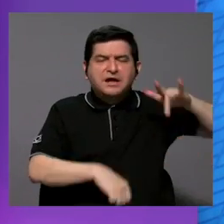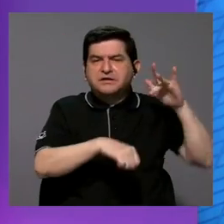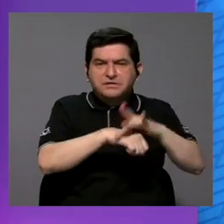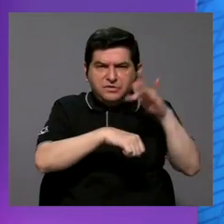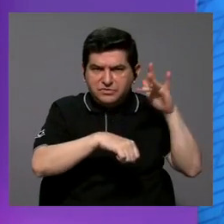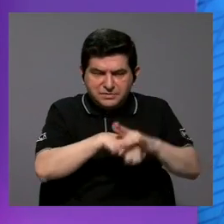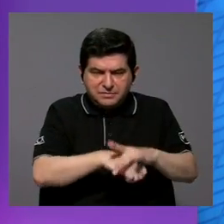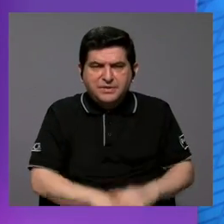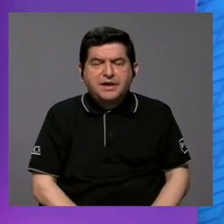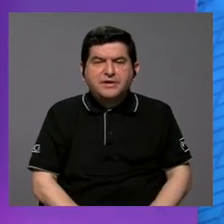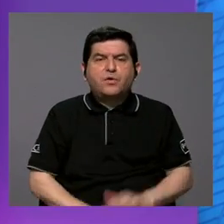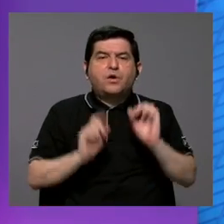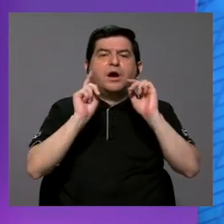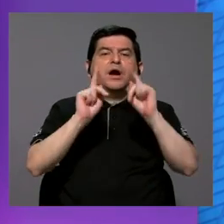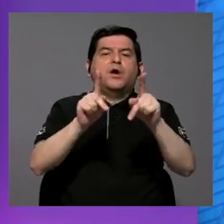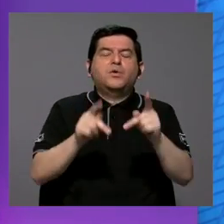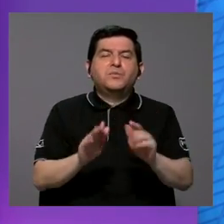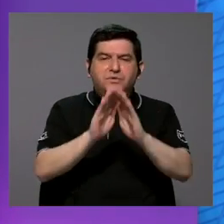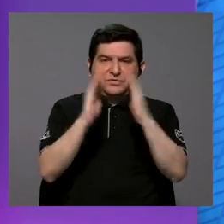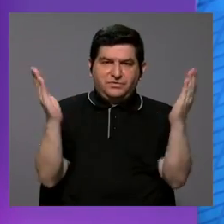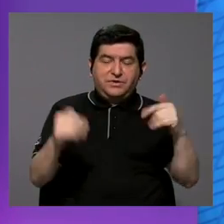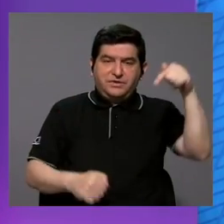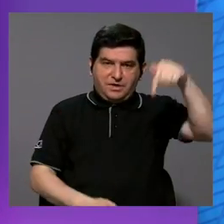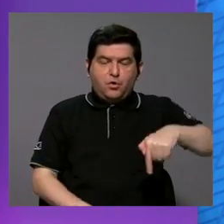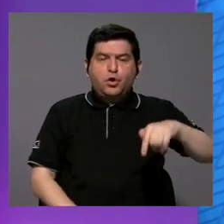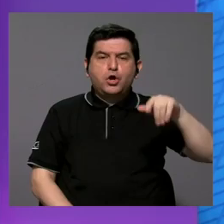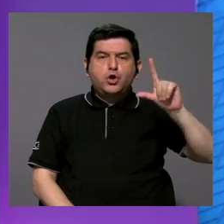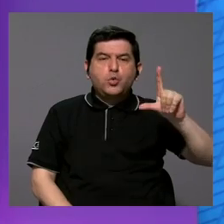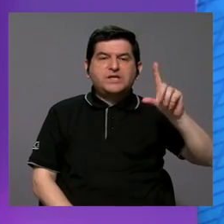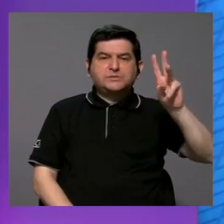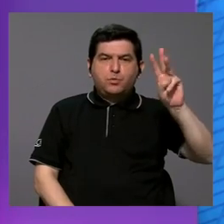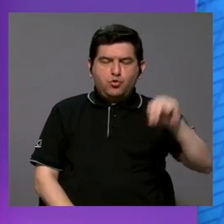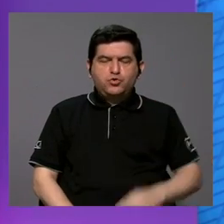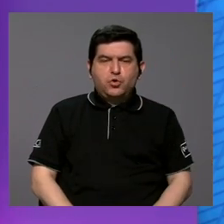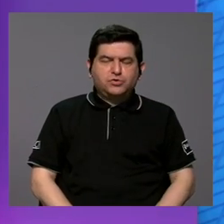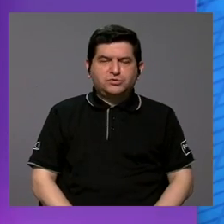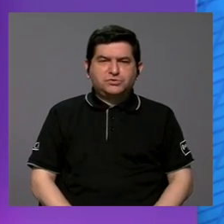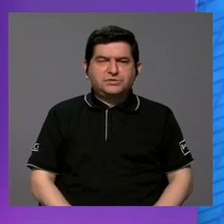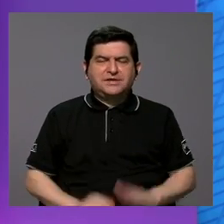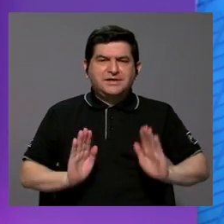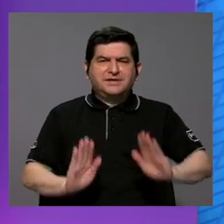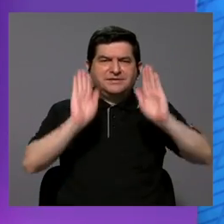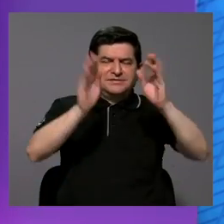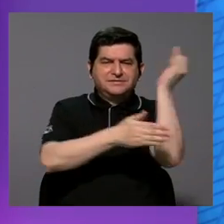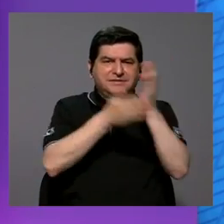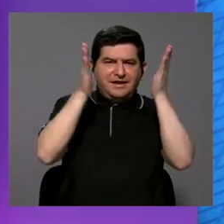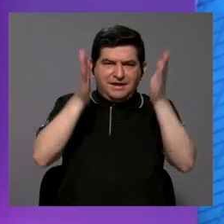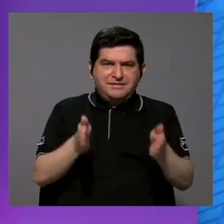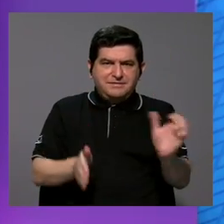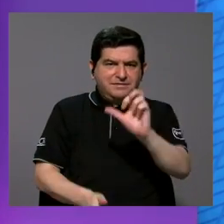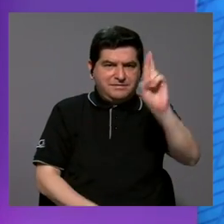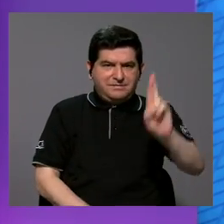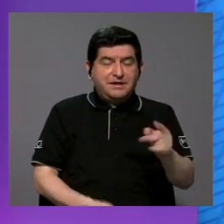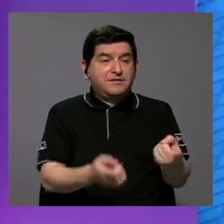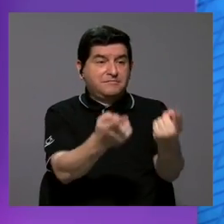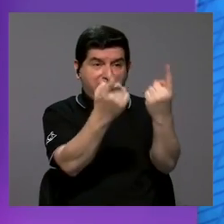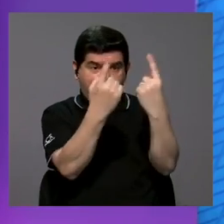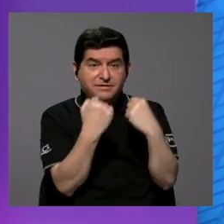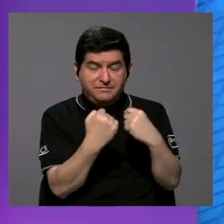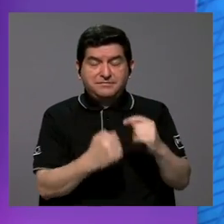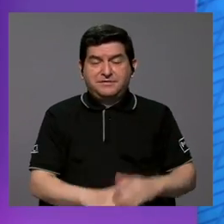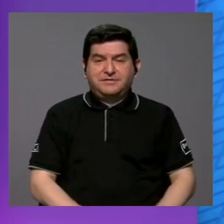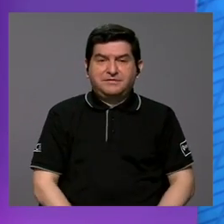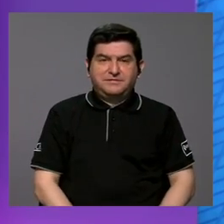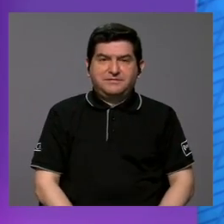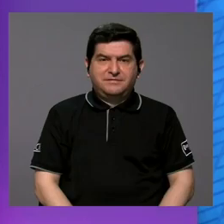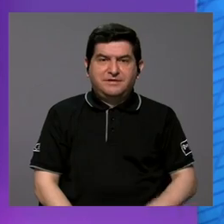llegar y realmente abrir puertas. Estamos hoy con Luis Muñoz, gran artista costarricense, que ha venido